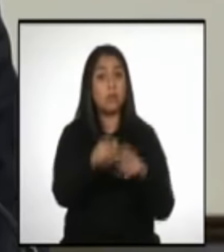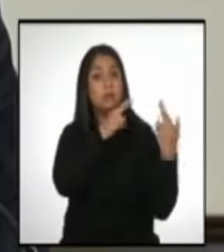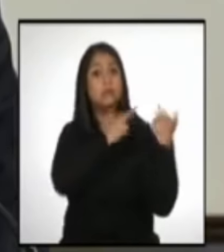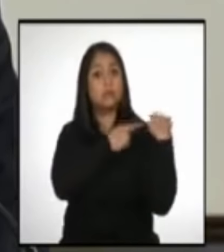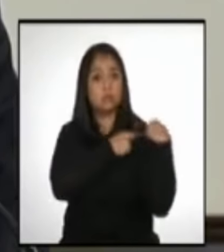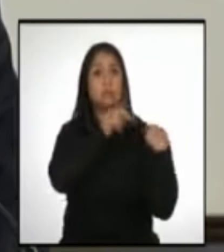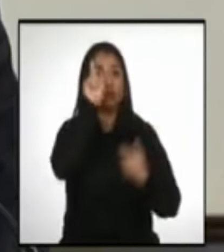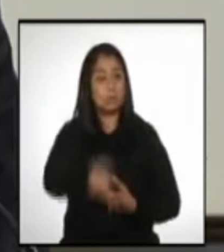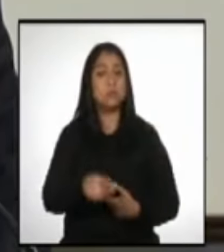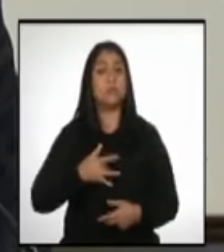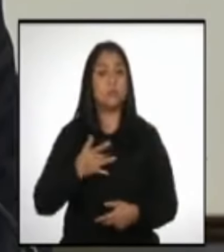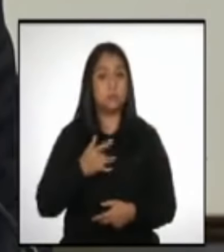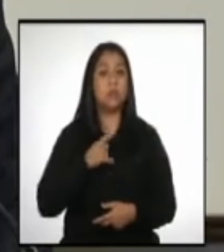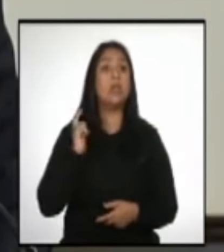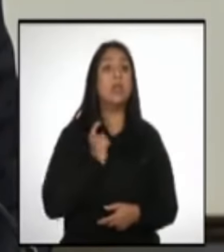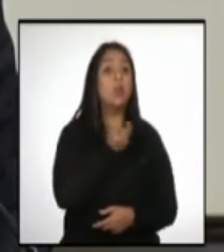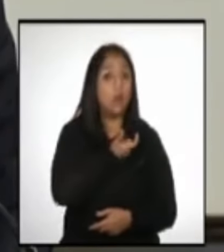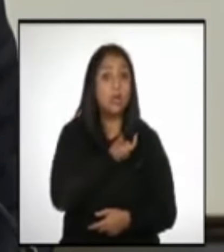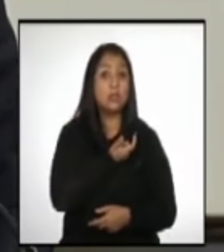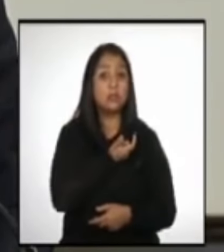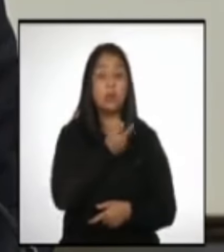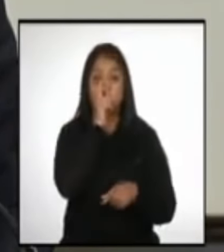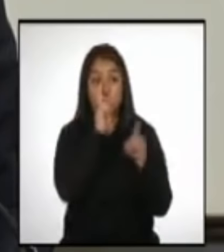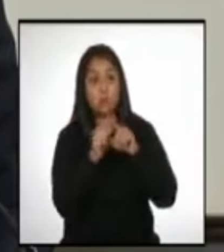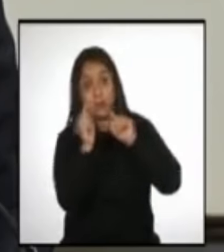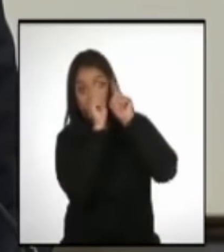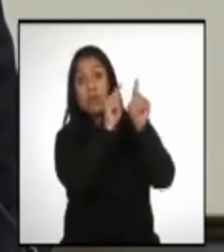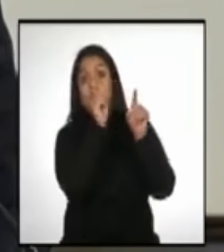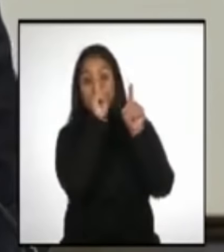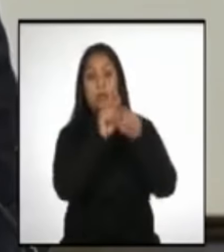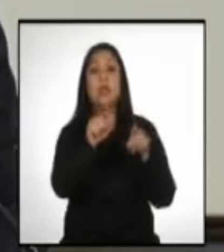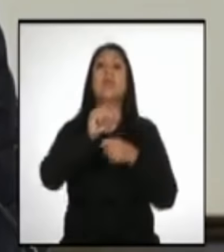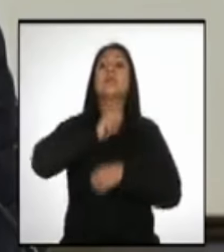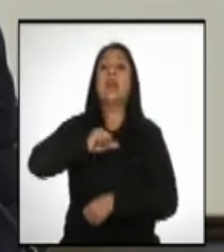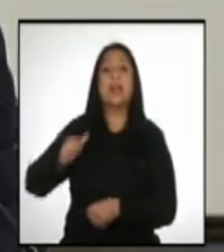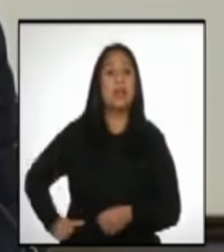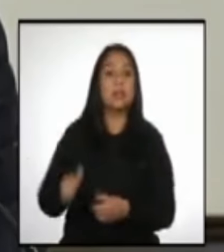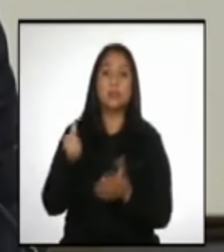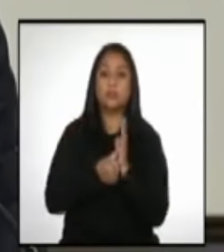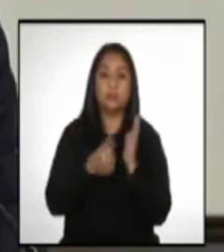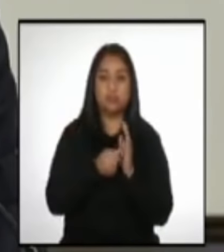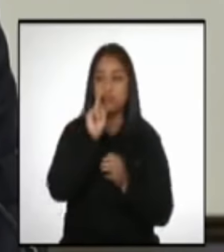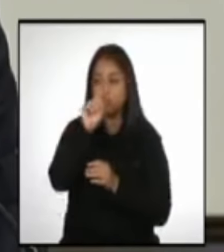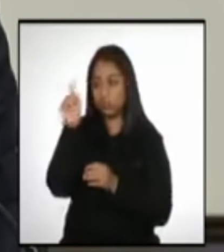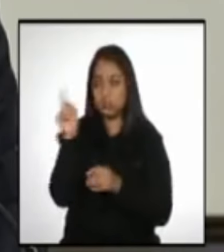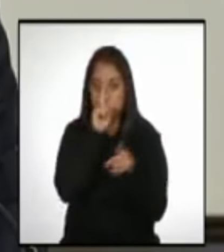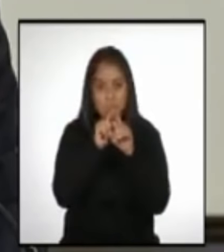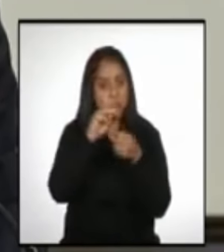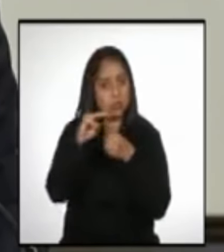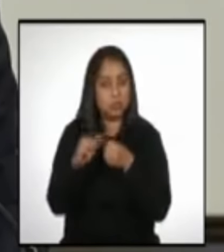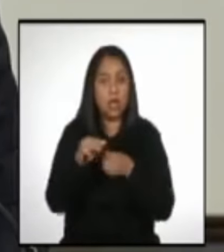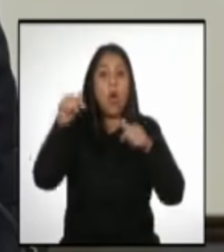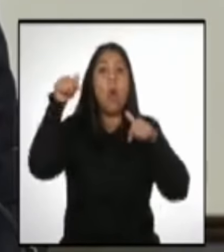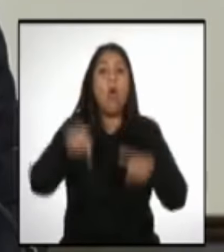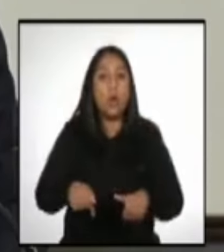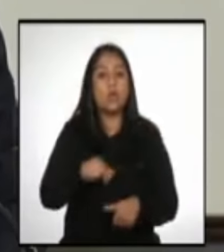se haga sentir en el Congreso de la República y allá en los alcaldes municipales. El día de hoy le